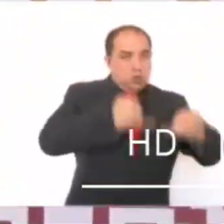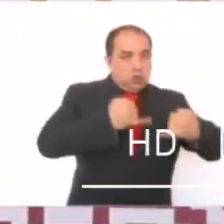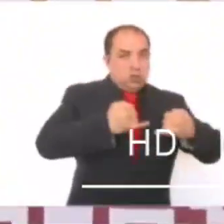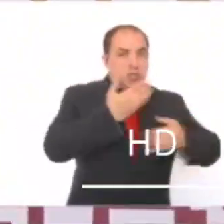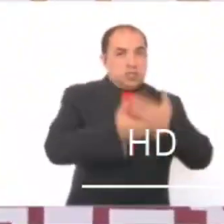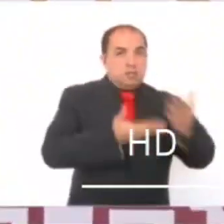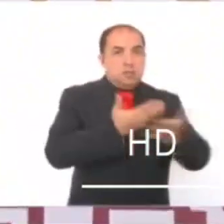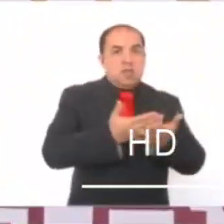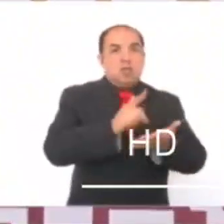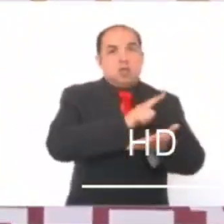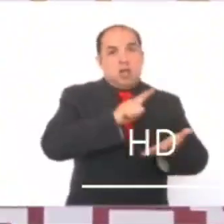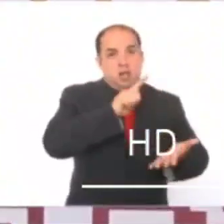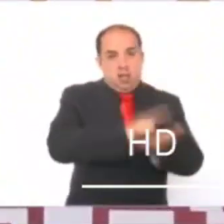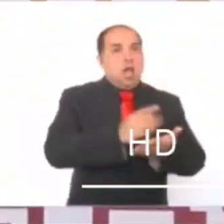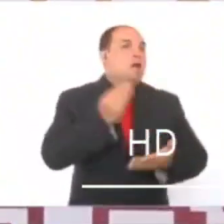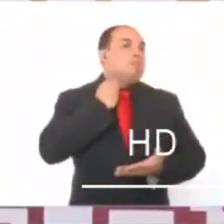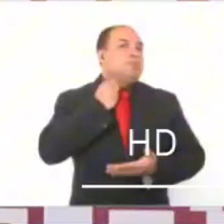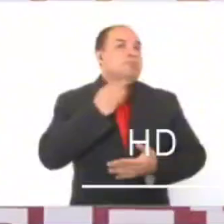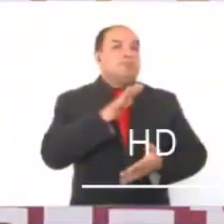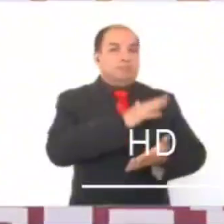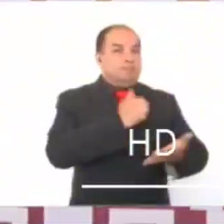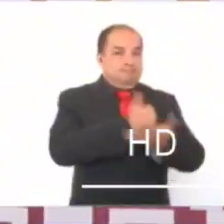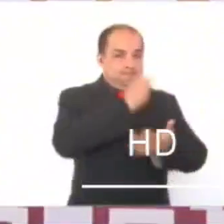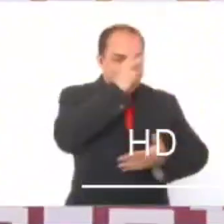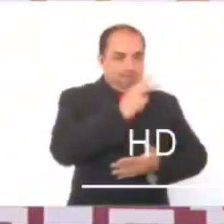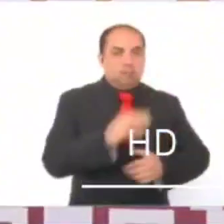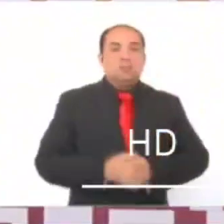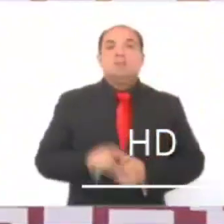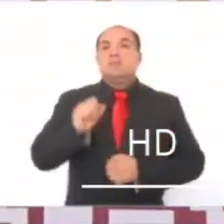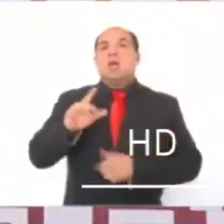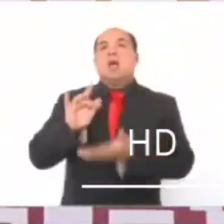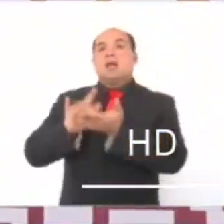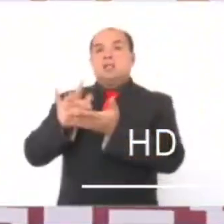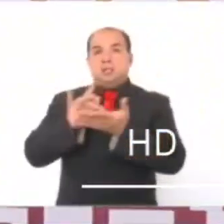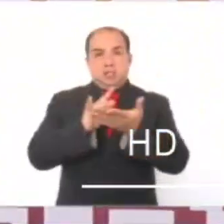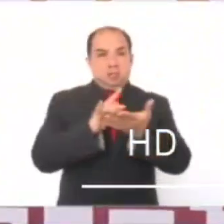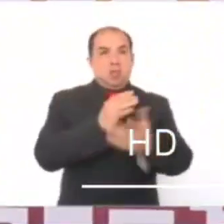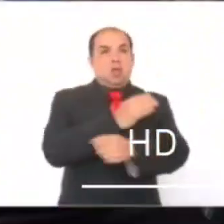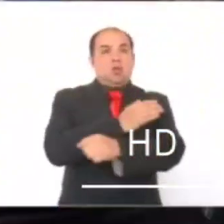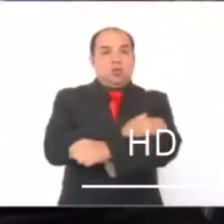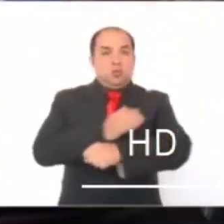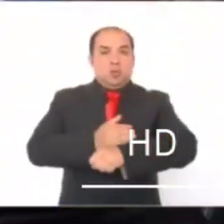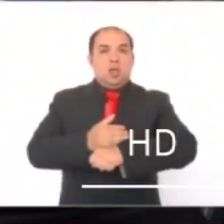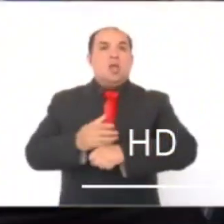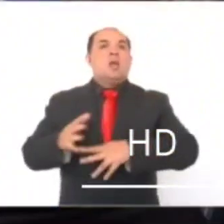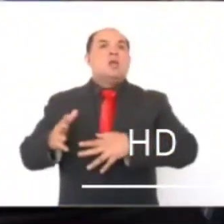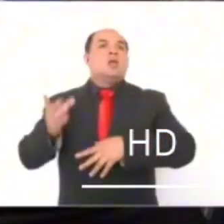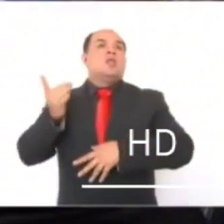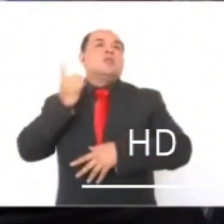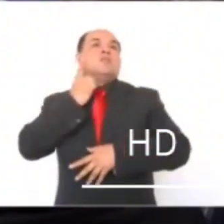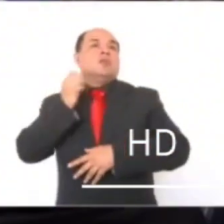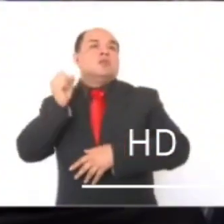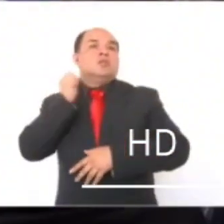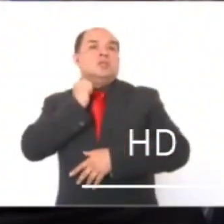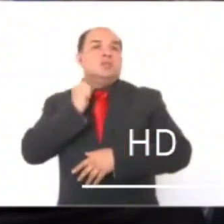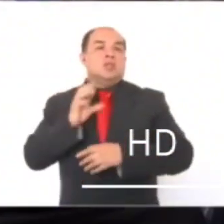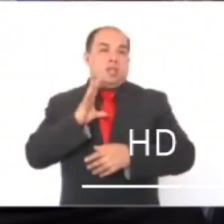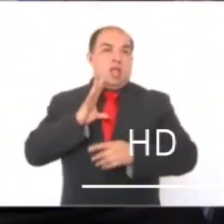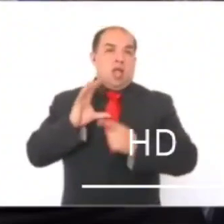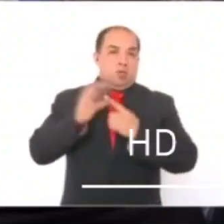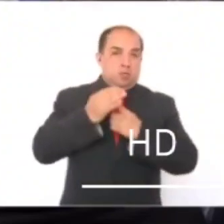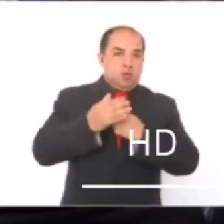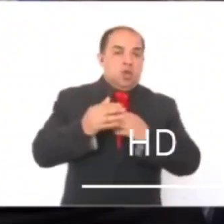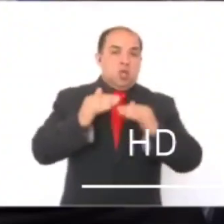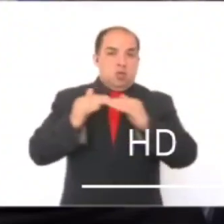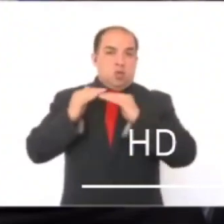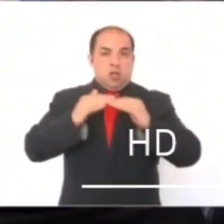Servicios Legales de la Ciudad de México. Y también agradecemos a nuestros compañeros legisladores de las comisiones de Igualdad de Género